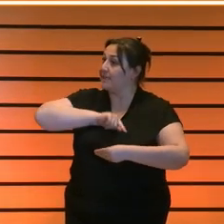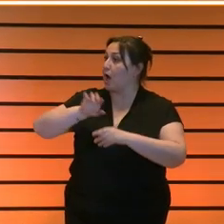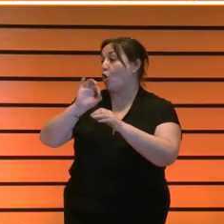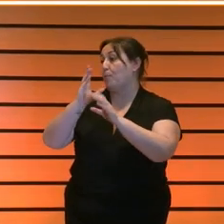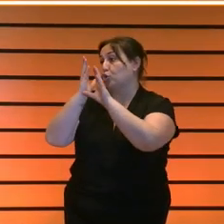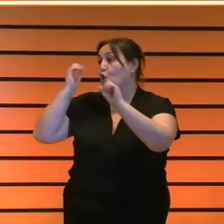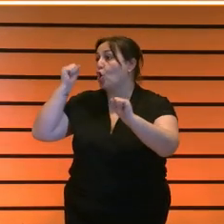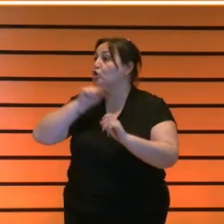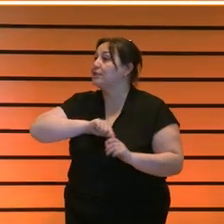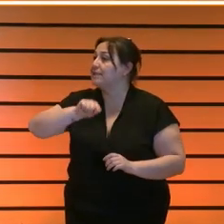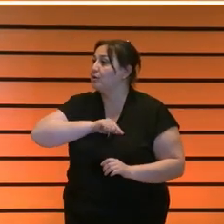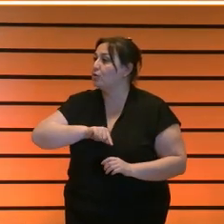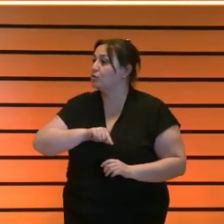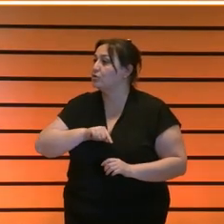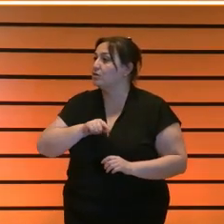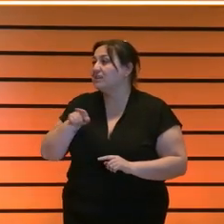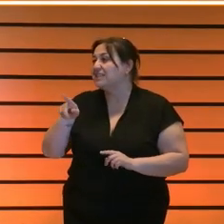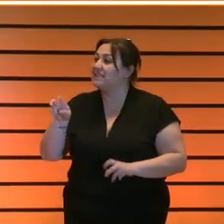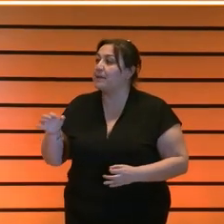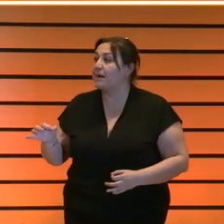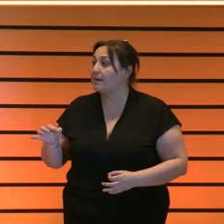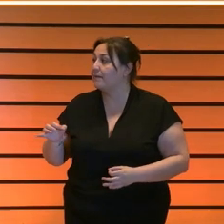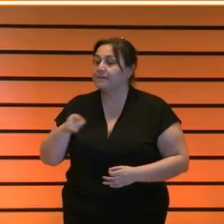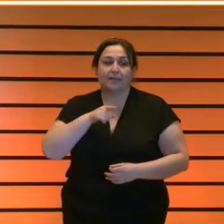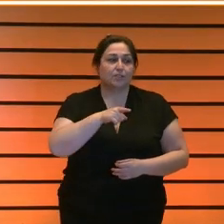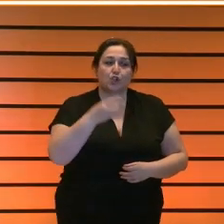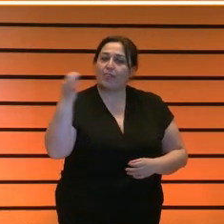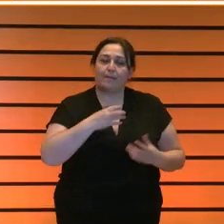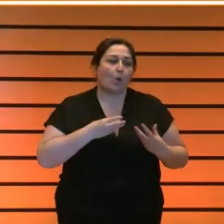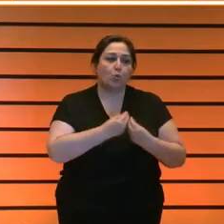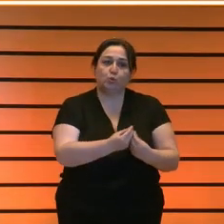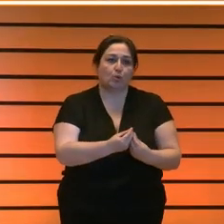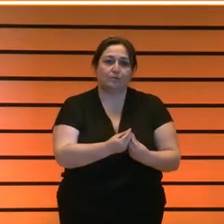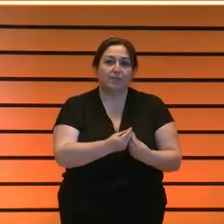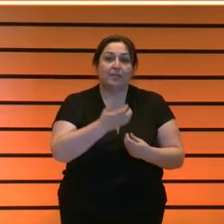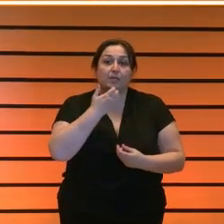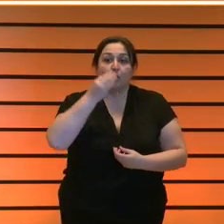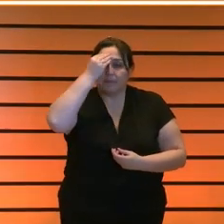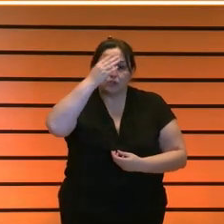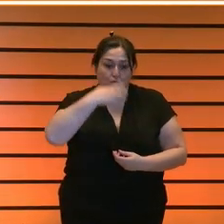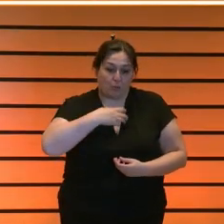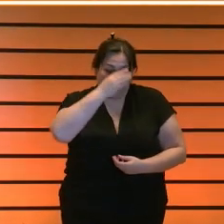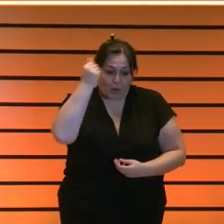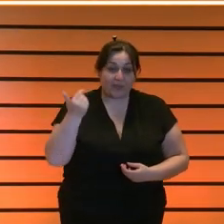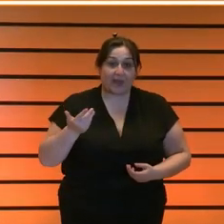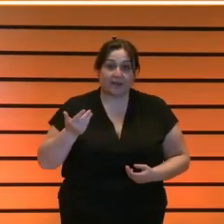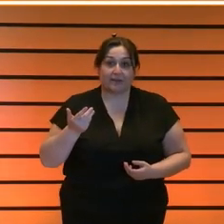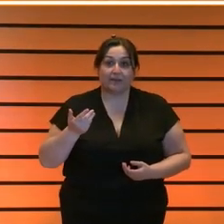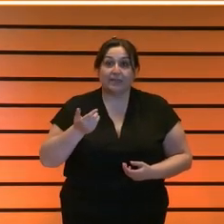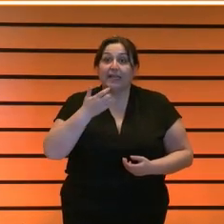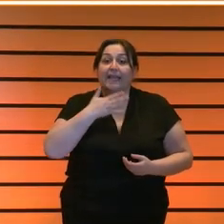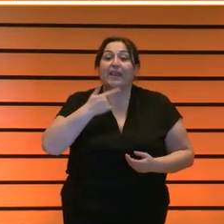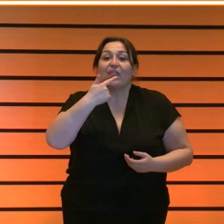éticos eso eso tiene que ir a la vez A mí me parece que si no podemos olvidarlo decir